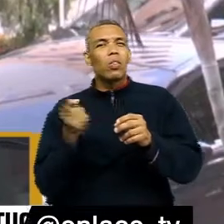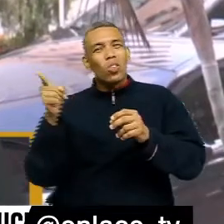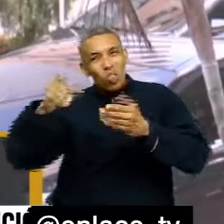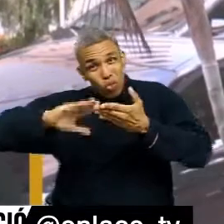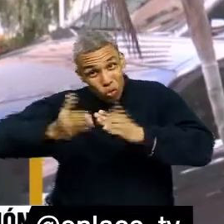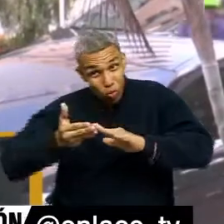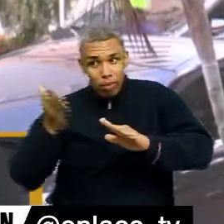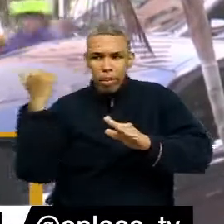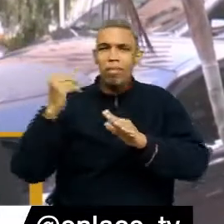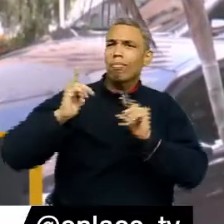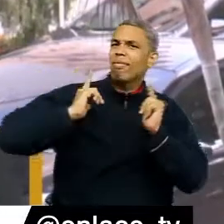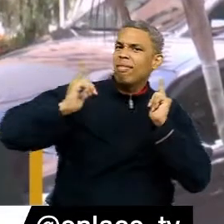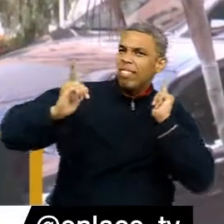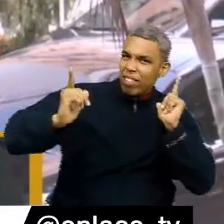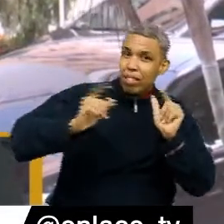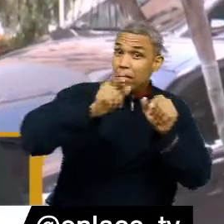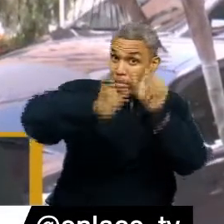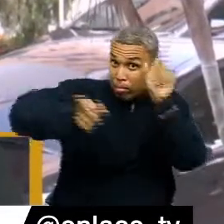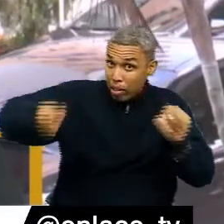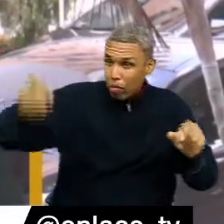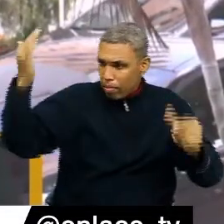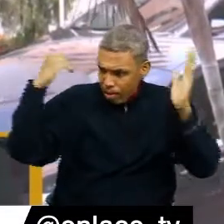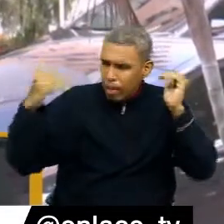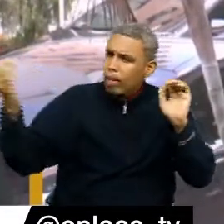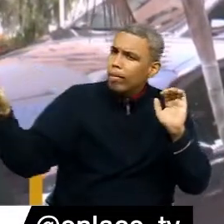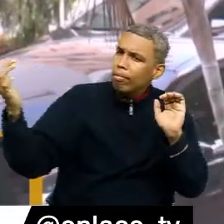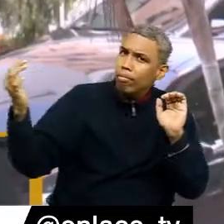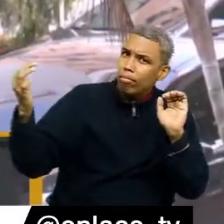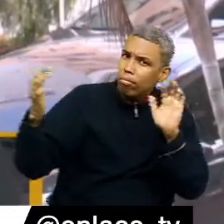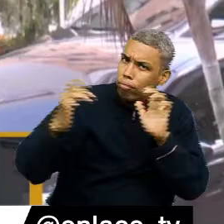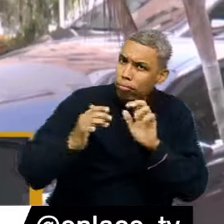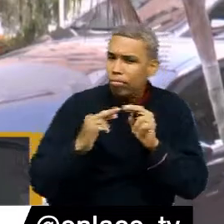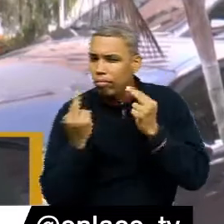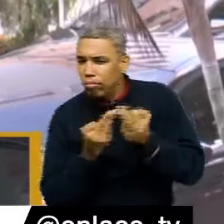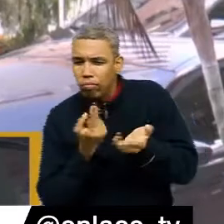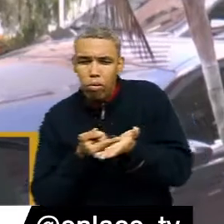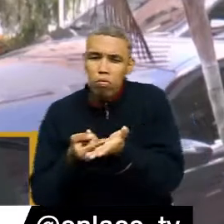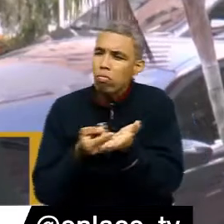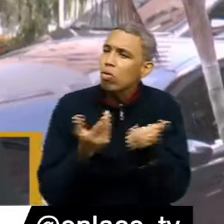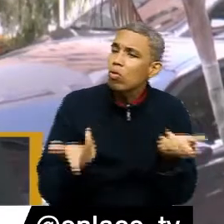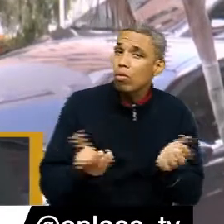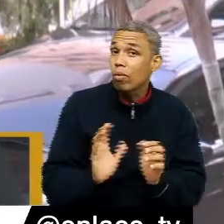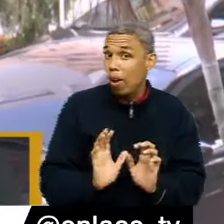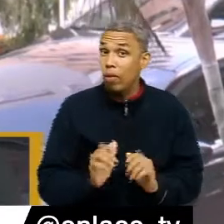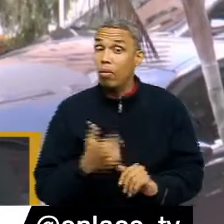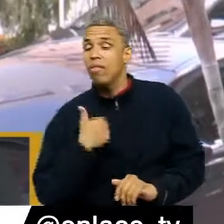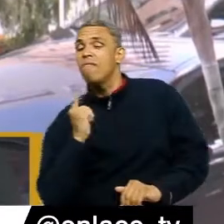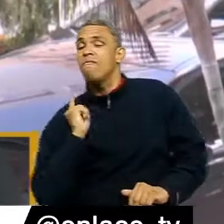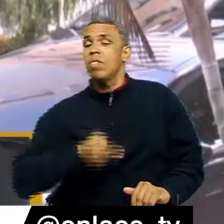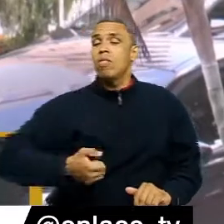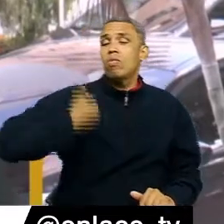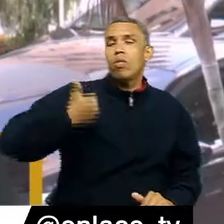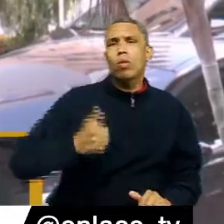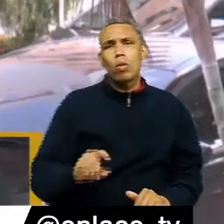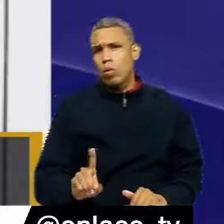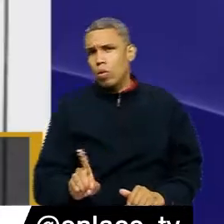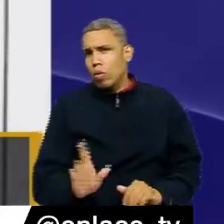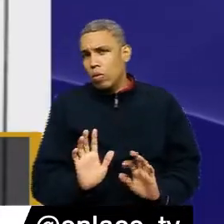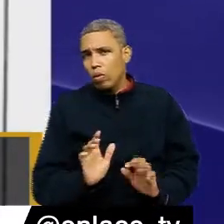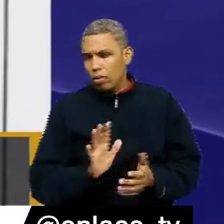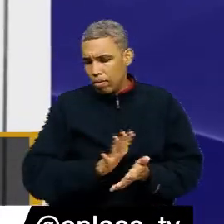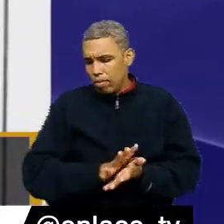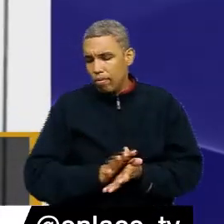sentemos y revisemos pues cómo beneficia o qué tenemos en contra en el tema de público, de empleo público para Barranca Bermeja.